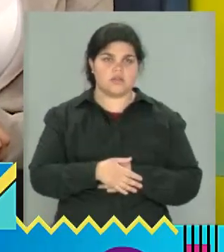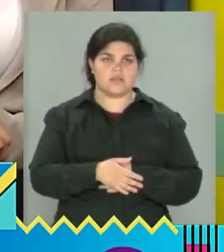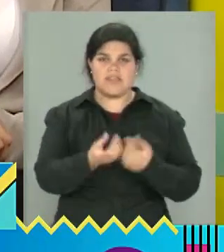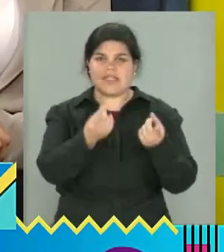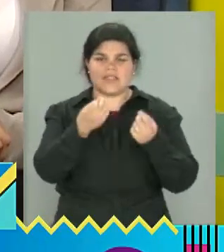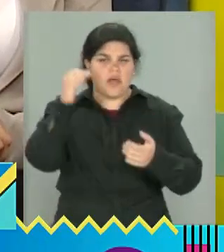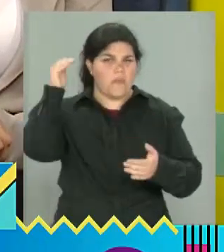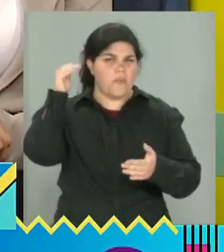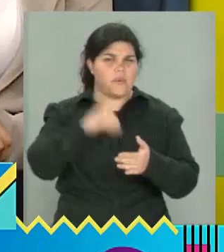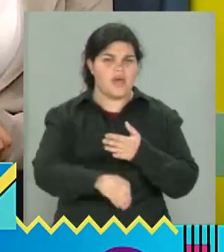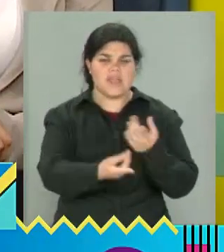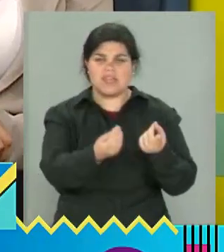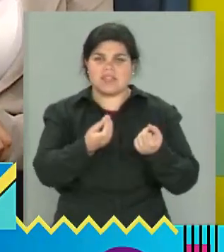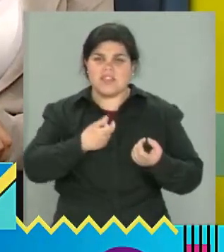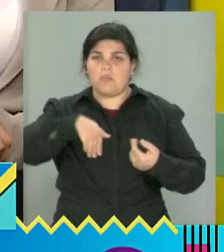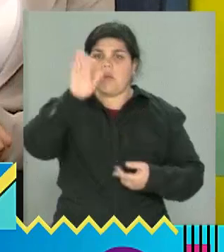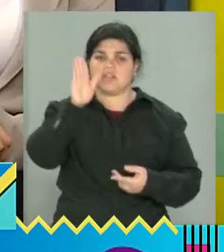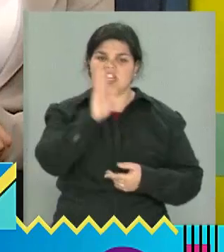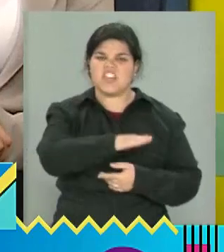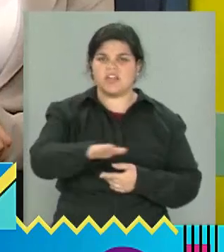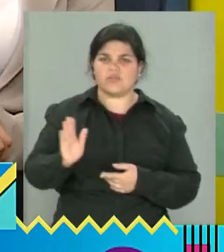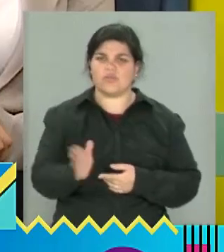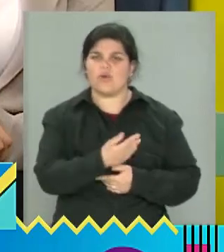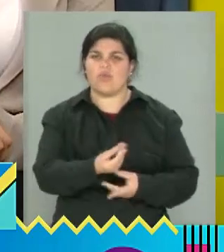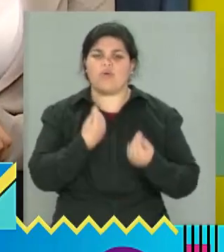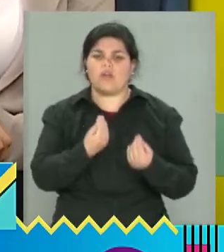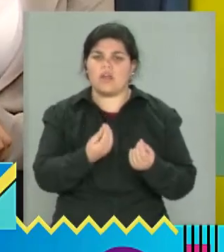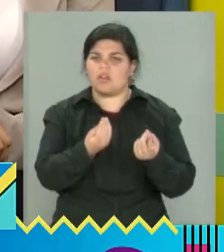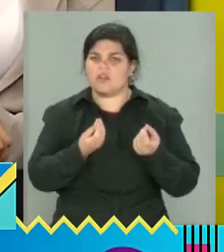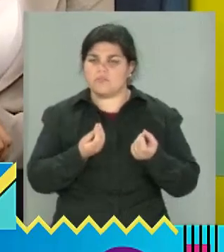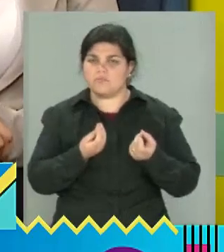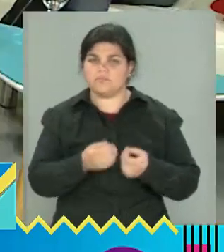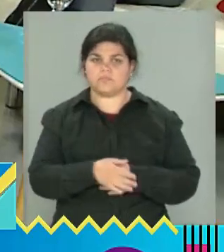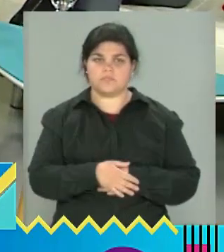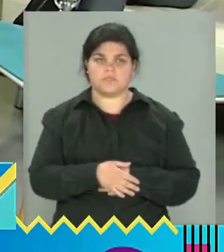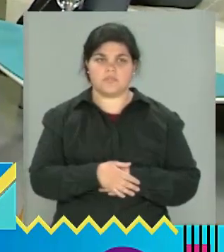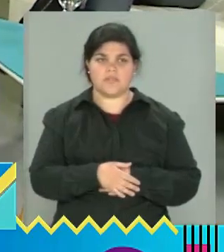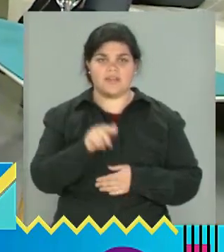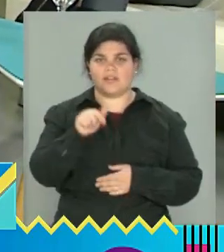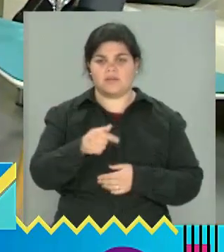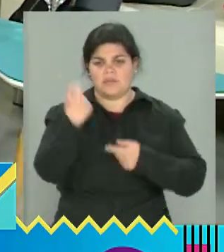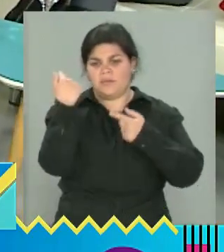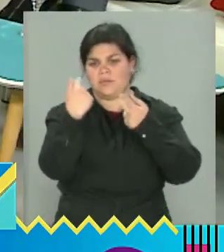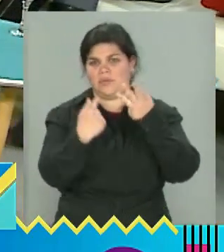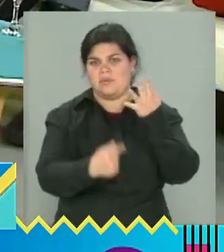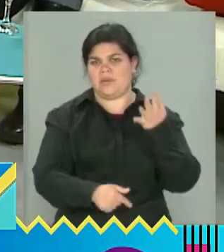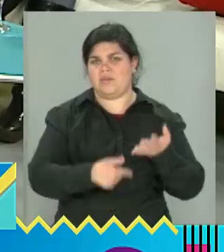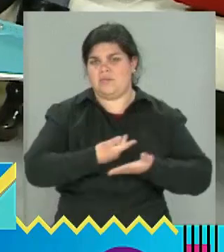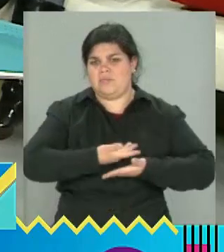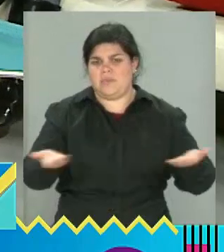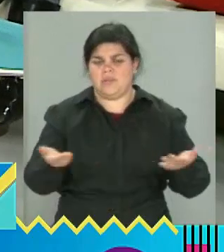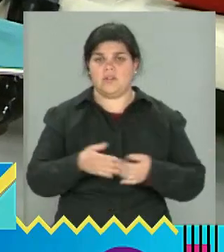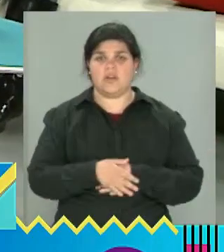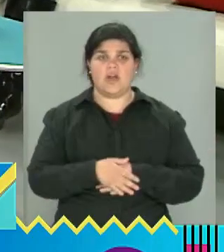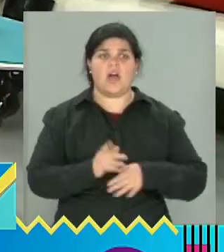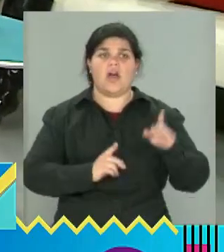con respecto a las problemáticas hoy de la niñez. Yo creo que igual es recontrarreabarcativo, digamos, puede ser desde la vulneración que